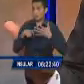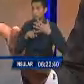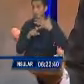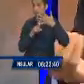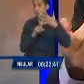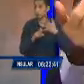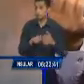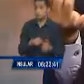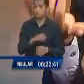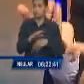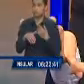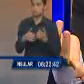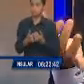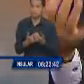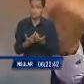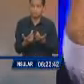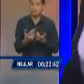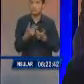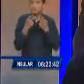Hay opciones con el seguro